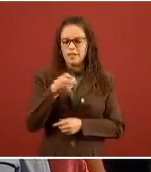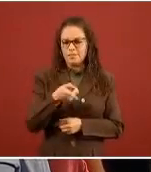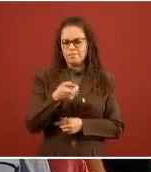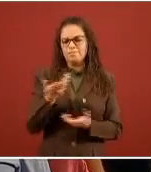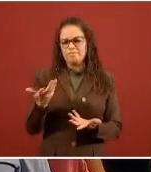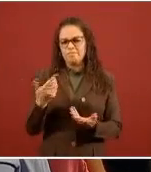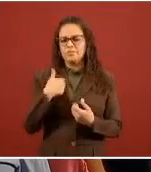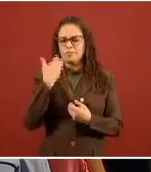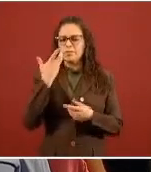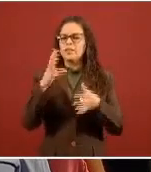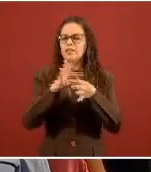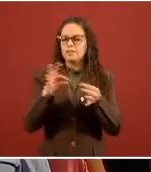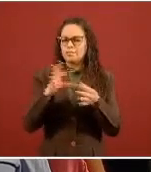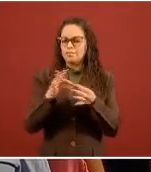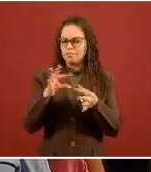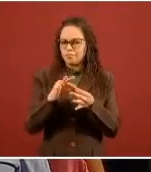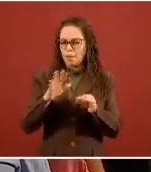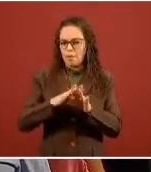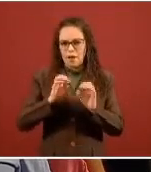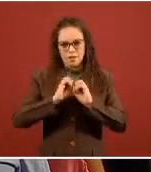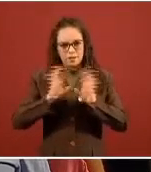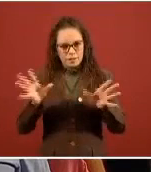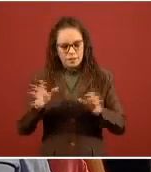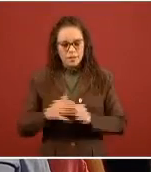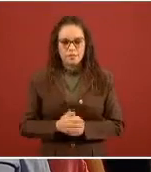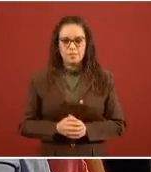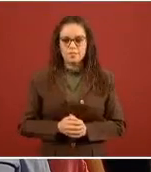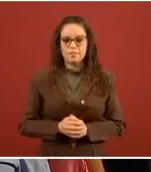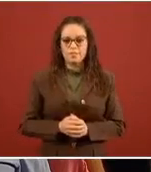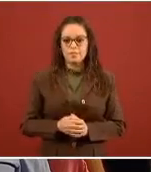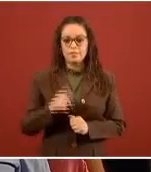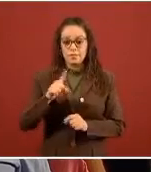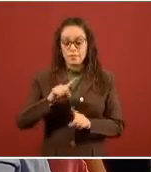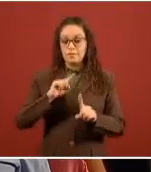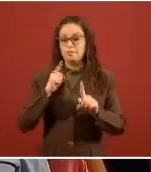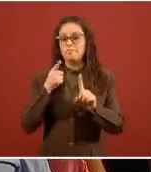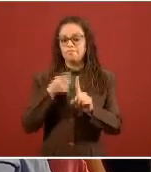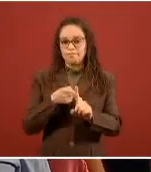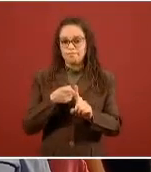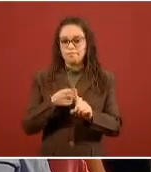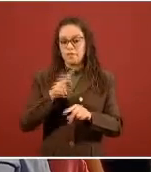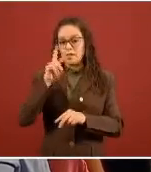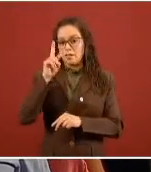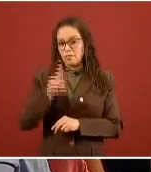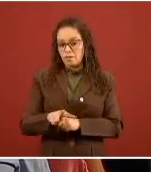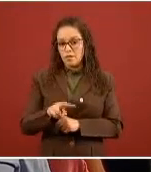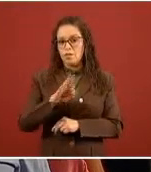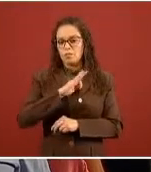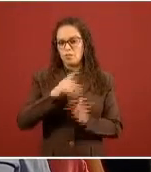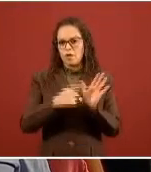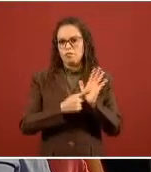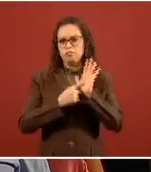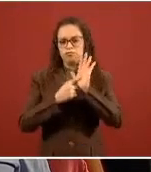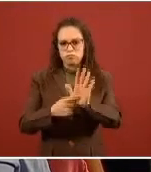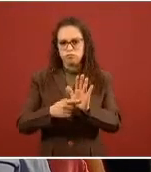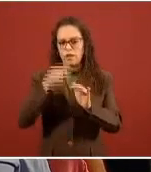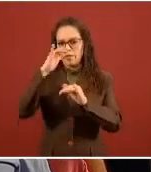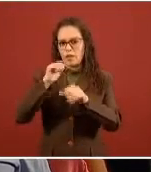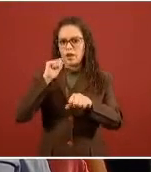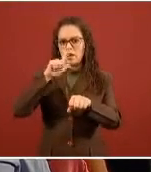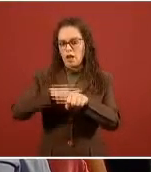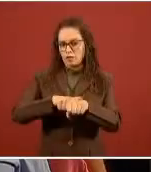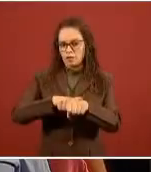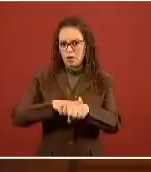explicar que este lineamiento retoma la evidencia internacional disponible a la fecha,